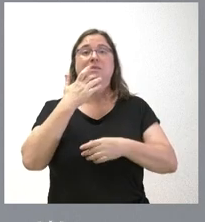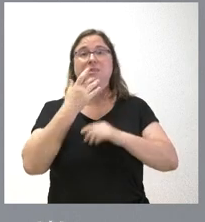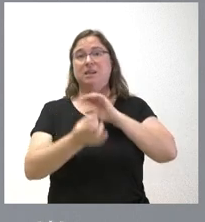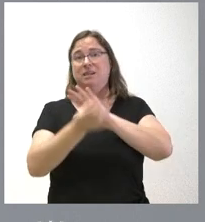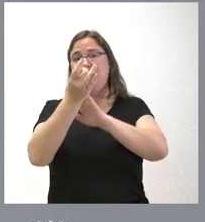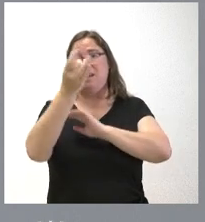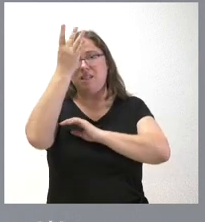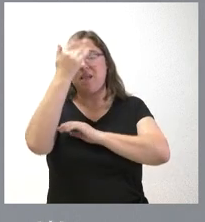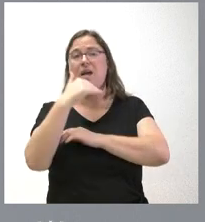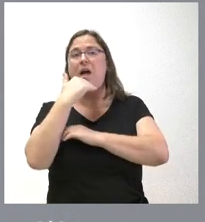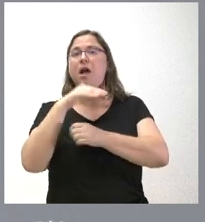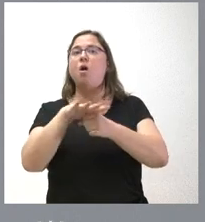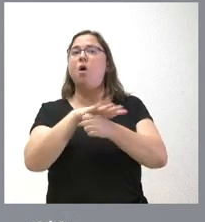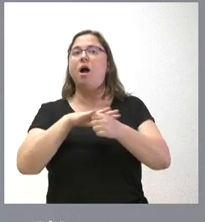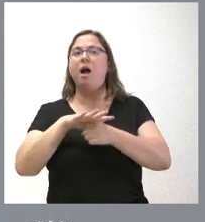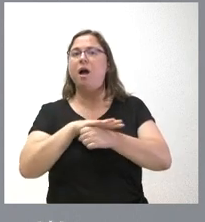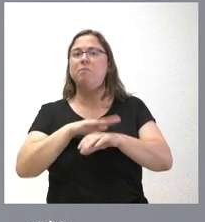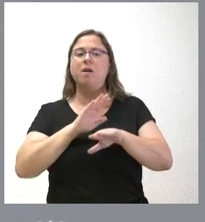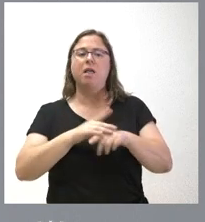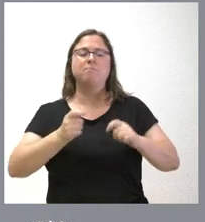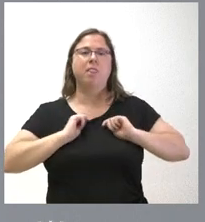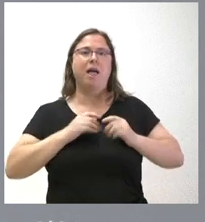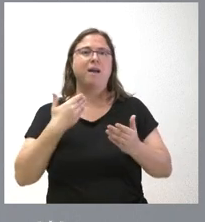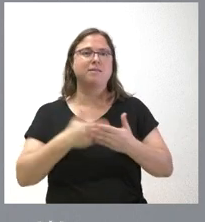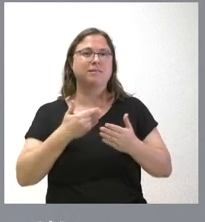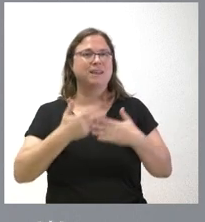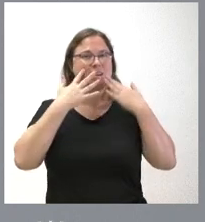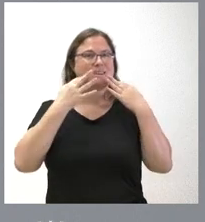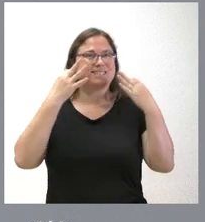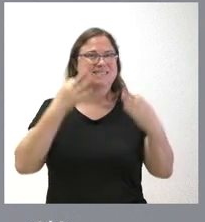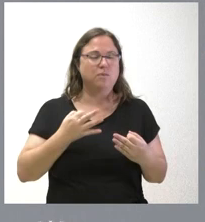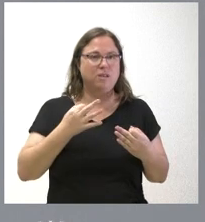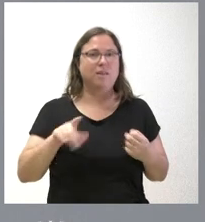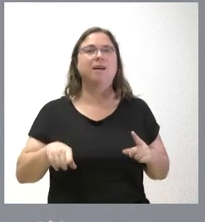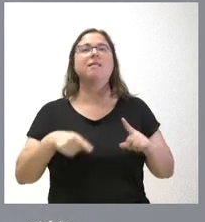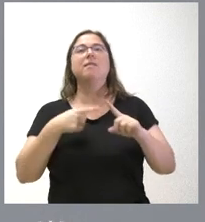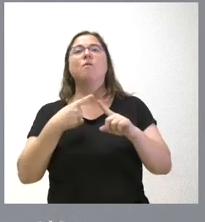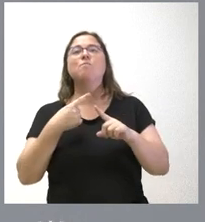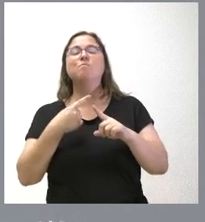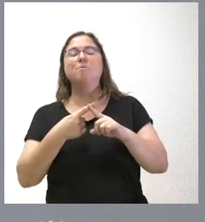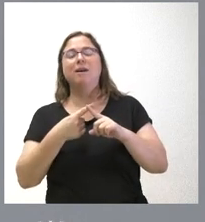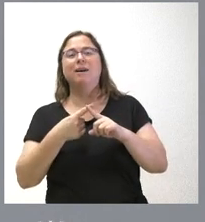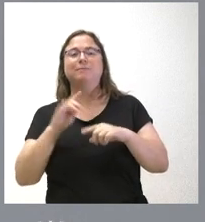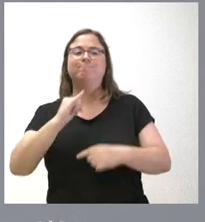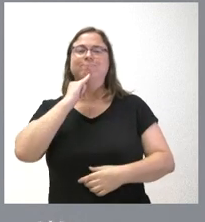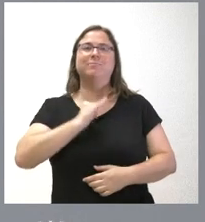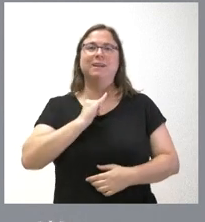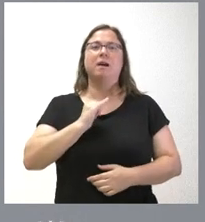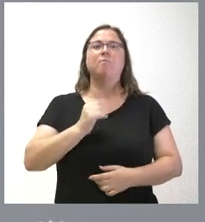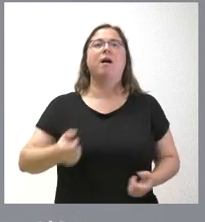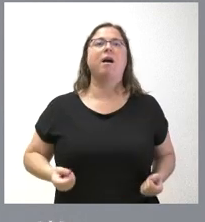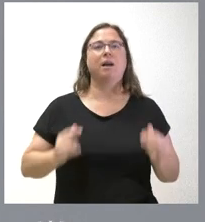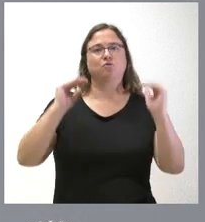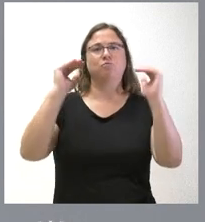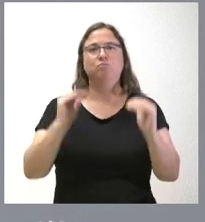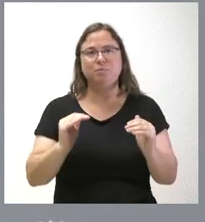en este ámbito que venga a garantizar la seguridad energética y del suministro energético y abaratar costes y